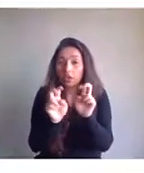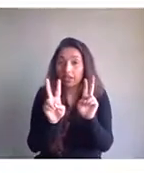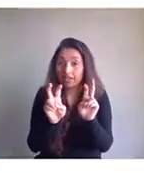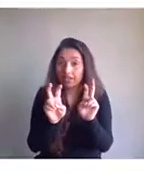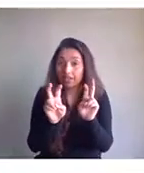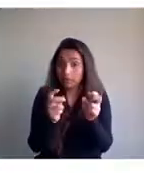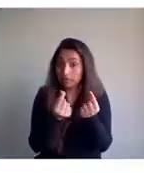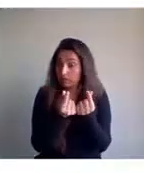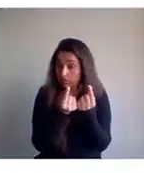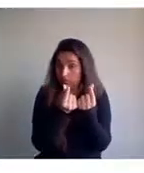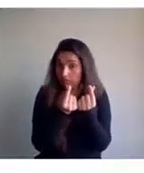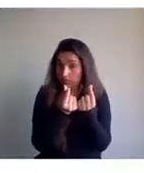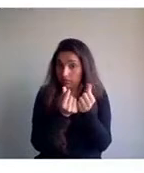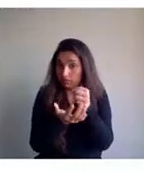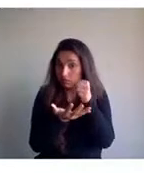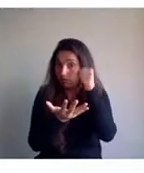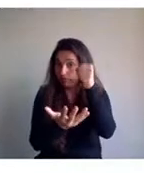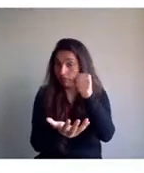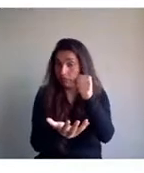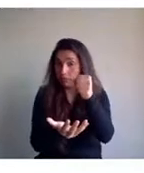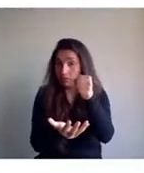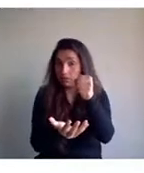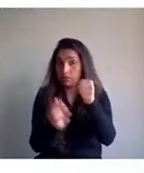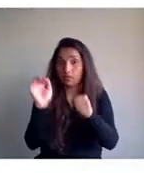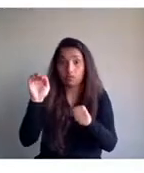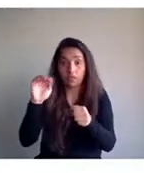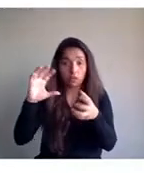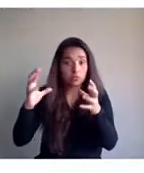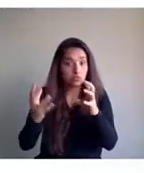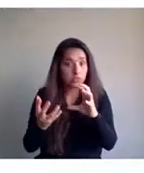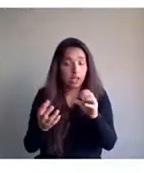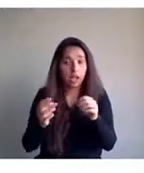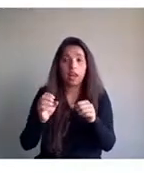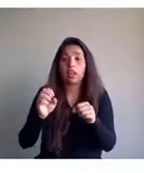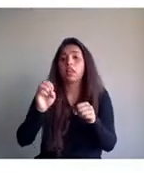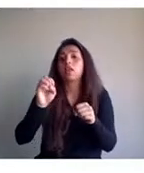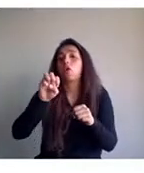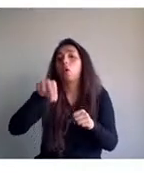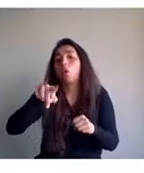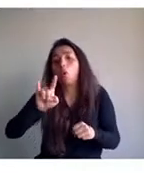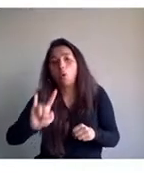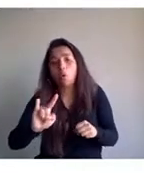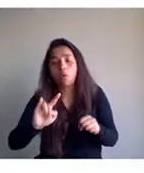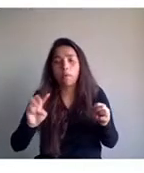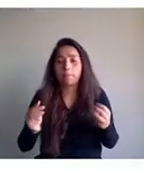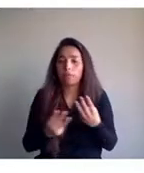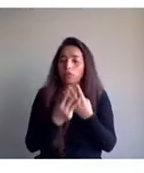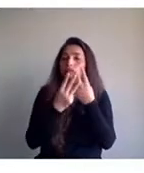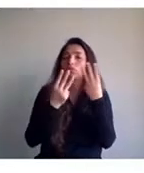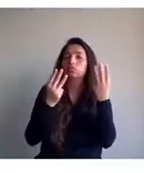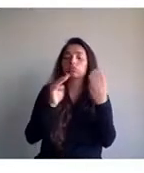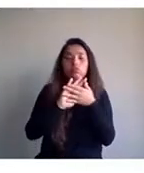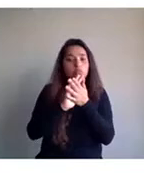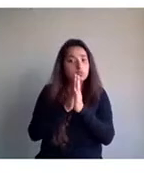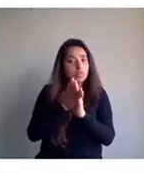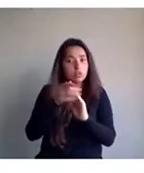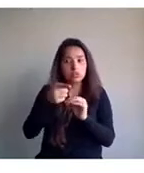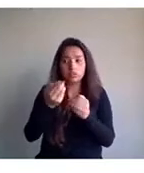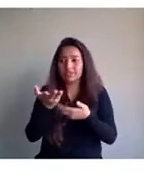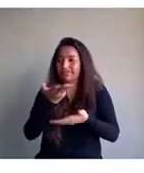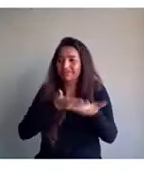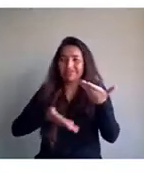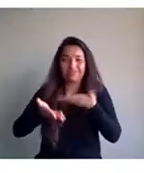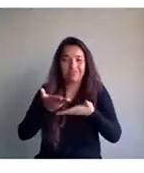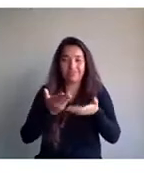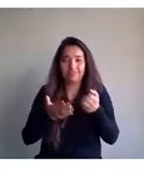y que mañana va a aparecer el banco mundial y de naciones unidas porque hay que seguir en esa senda de cooperación internacional y yo quiero ofrecer